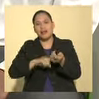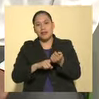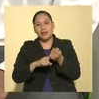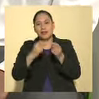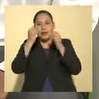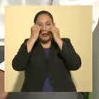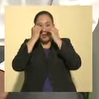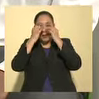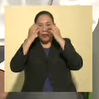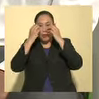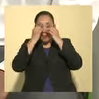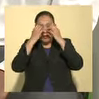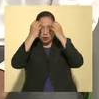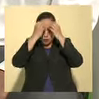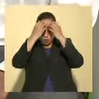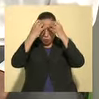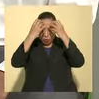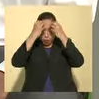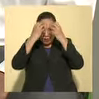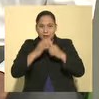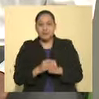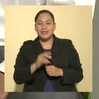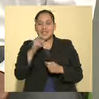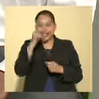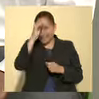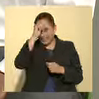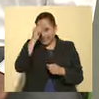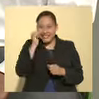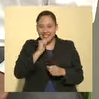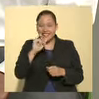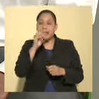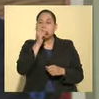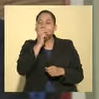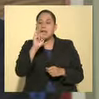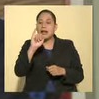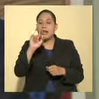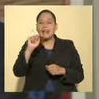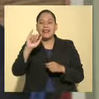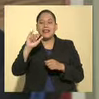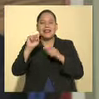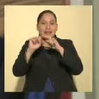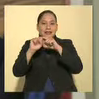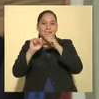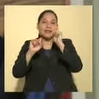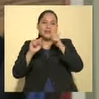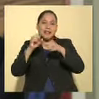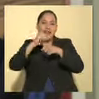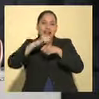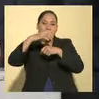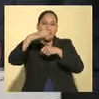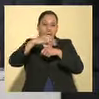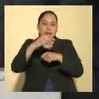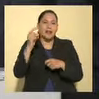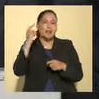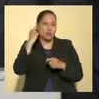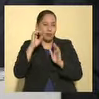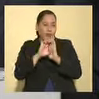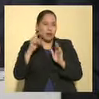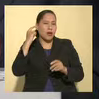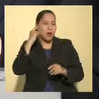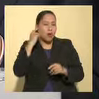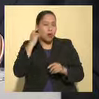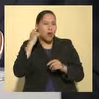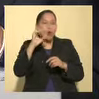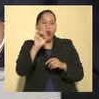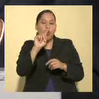habíamos platicado, la terminación itis, uh-huh, es inflamación. Así encontramos otitis, que es inflamación